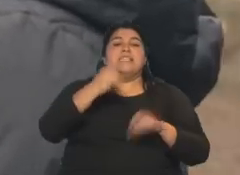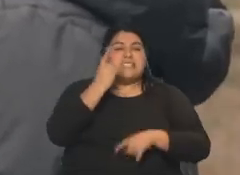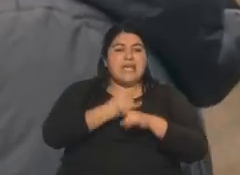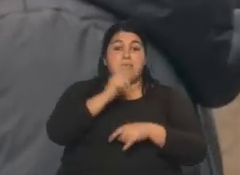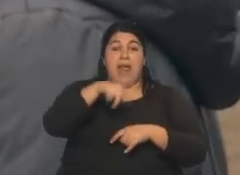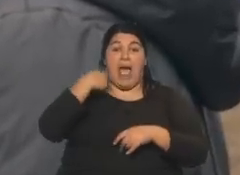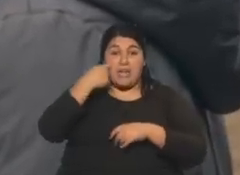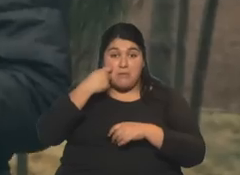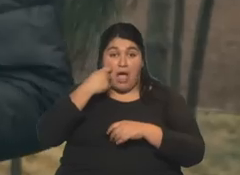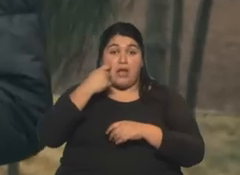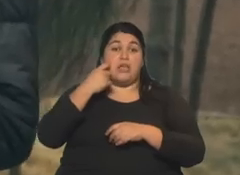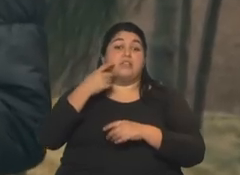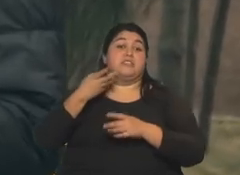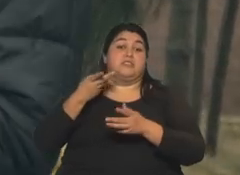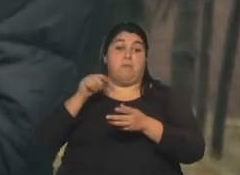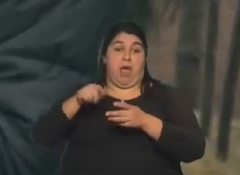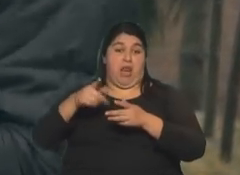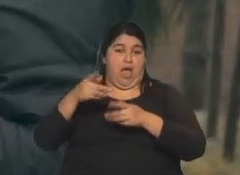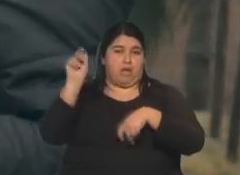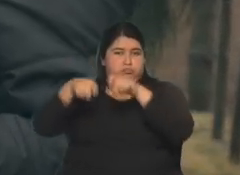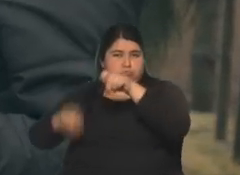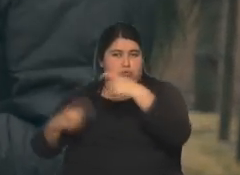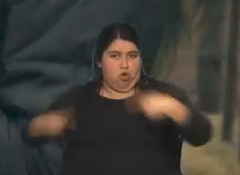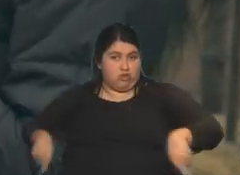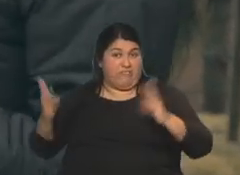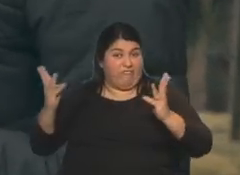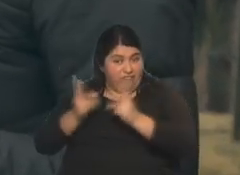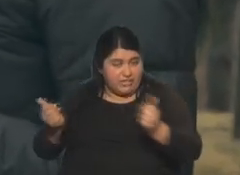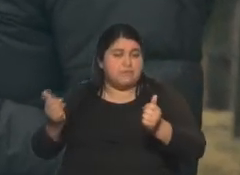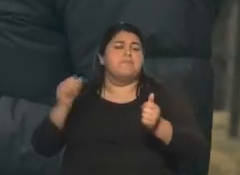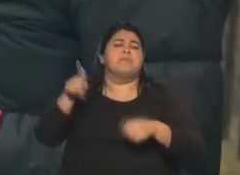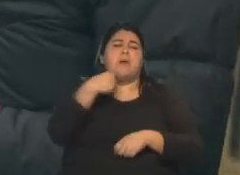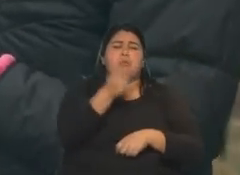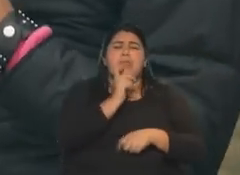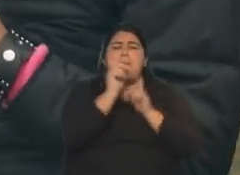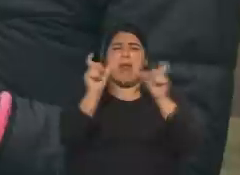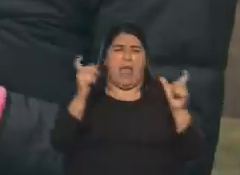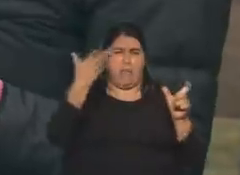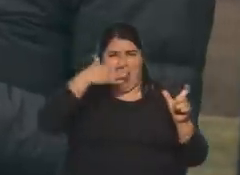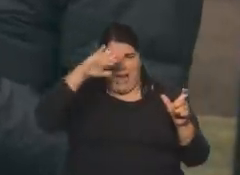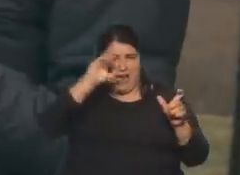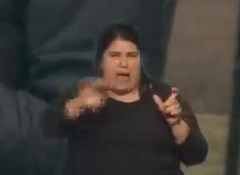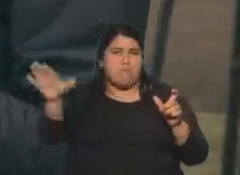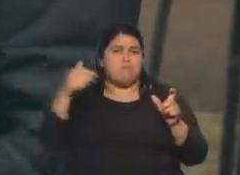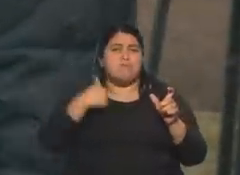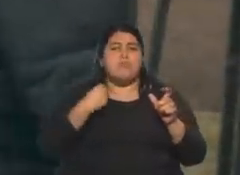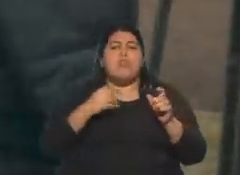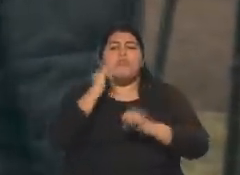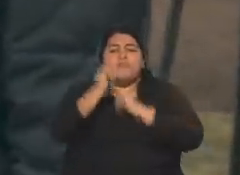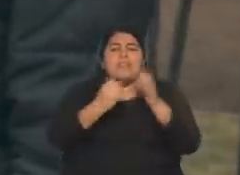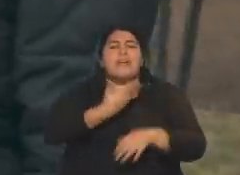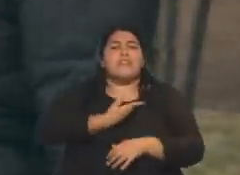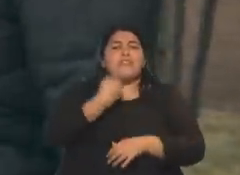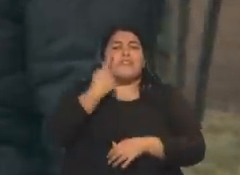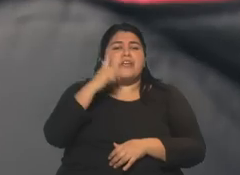los animales que van a consumo. Para alguien que no conoce de terminología del campo, ¿cómo le explicas qué es un feedlot? Bueno,